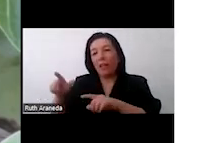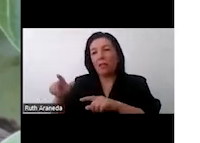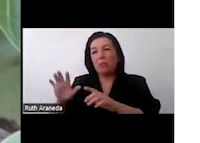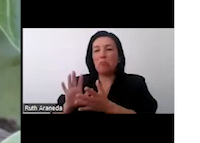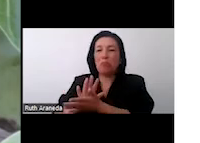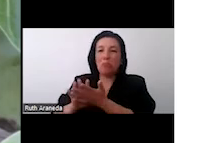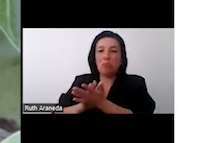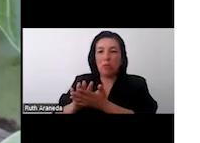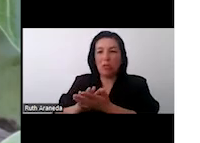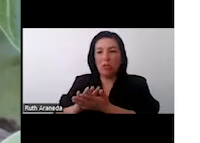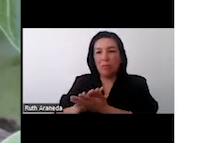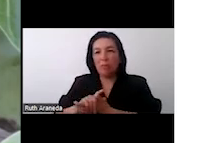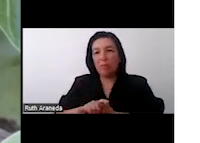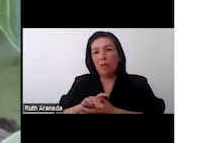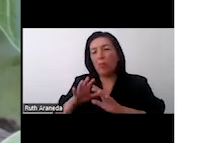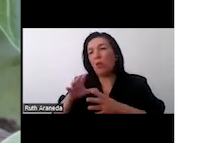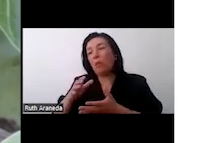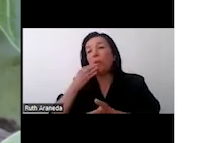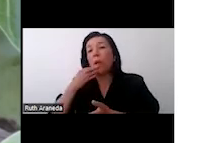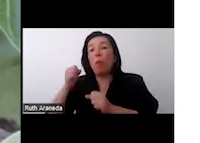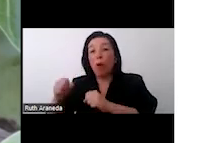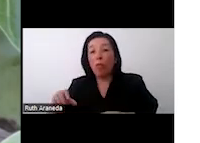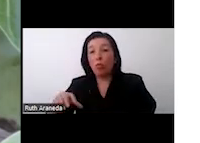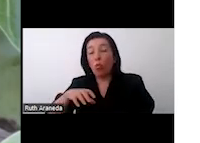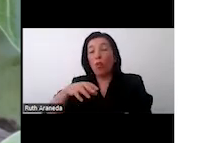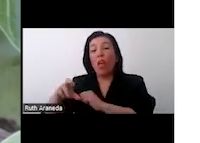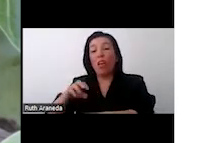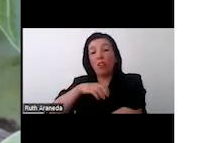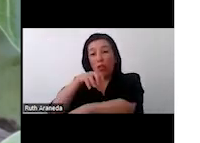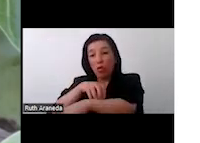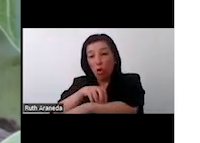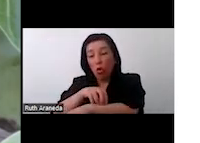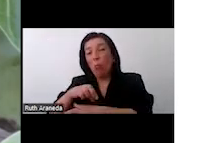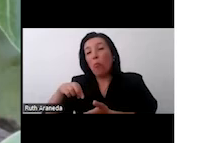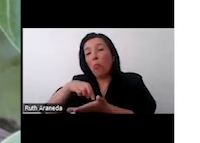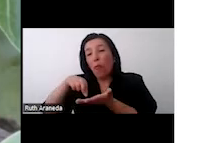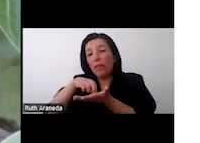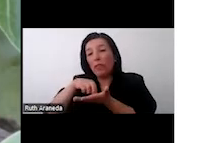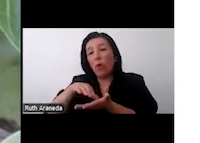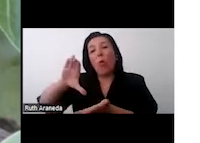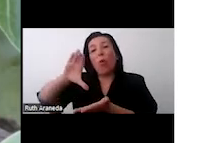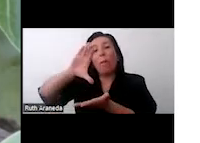sea una región, una provincia, un país